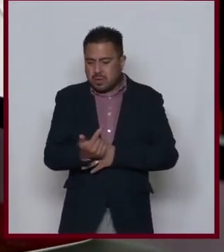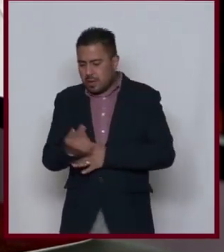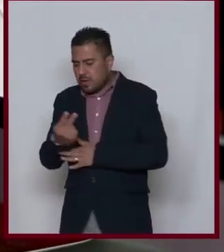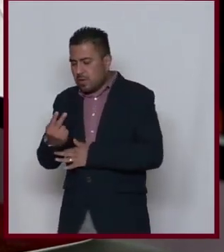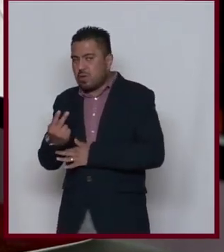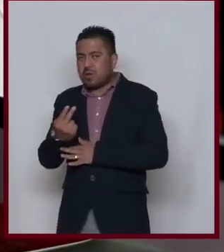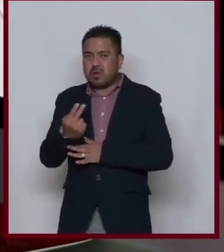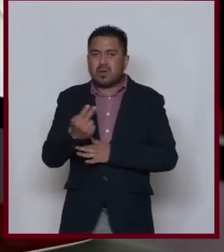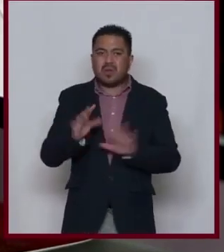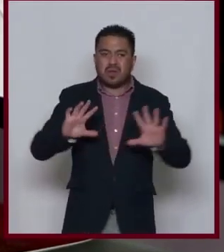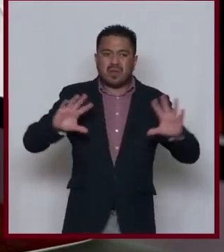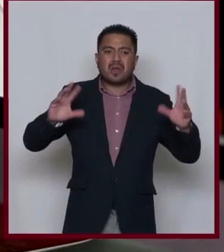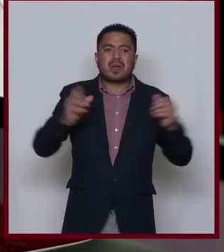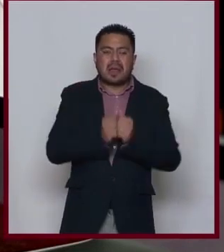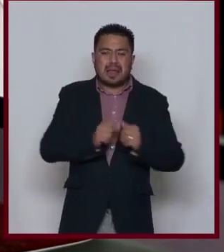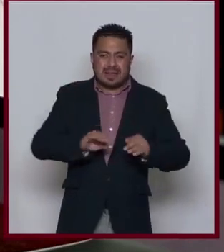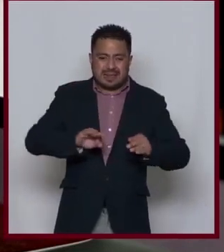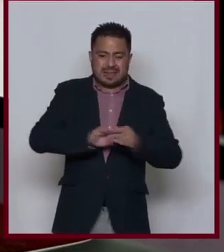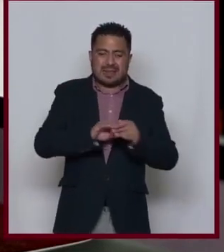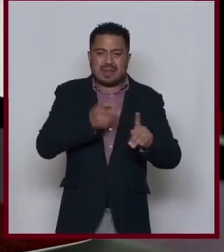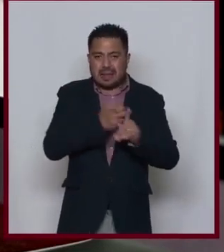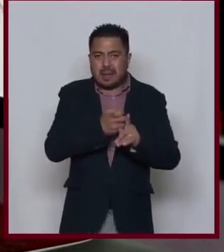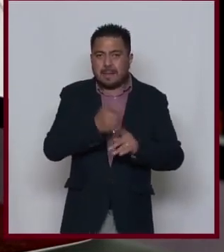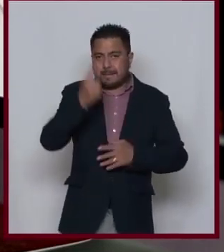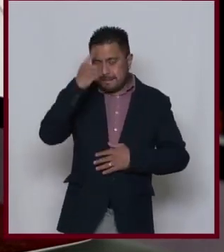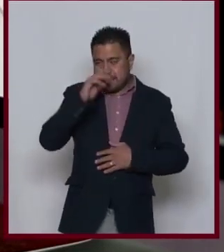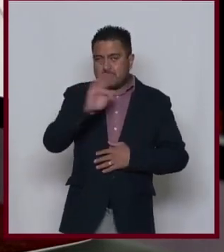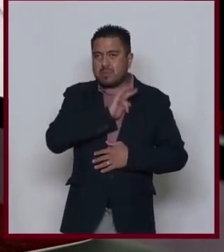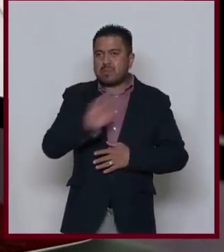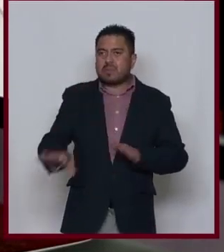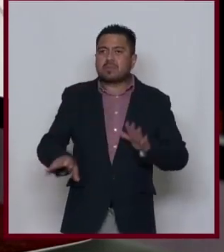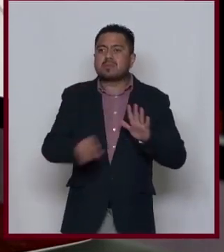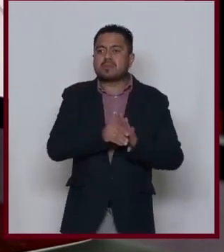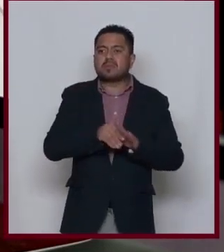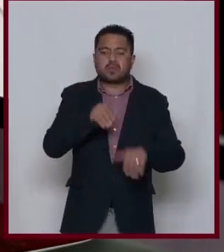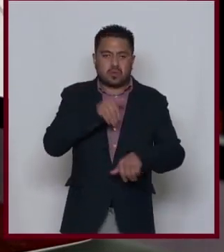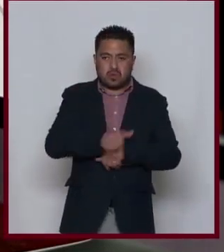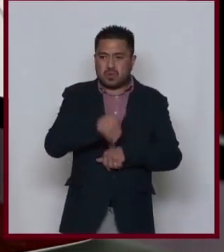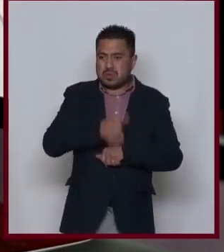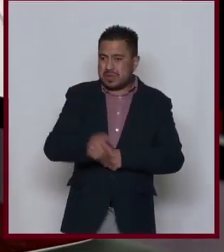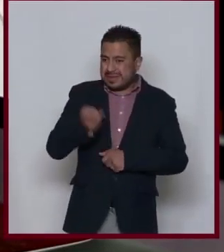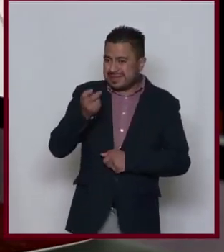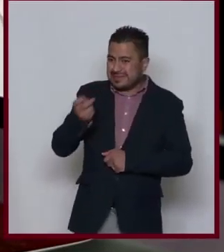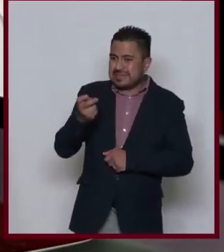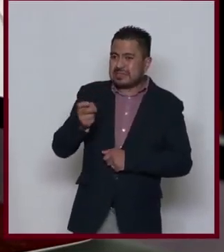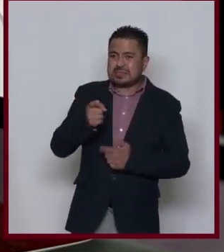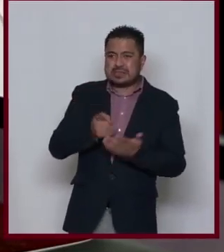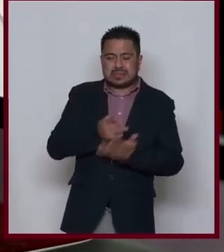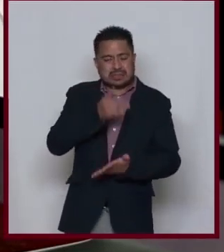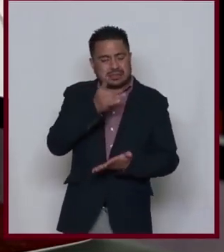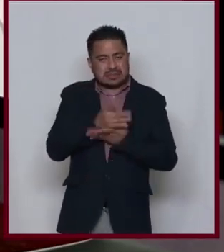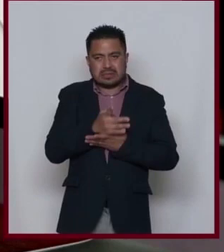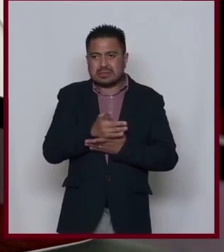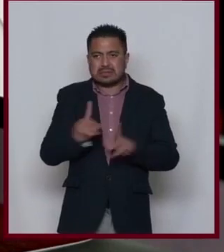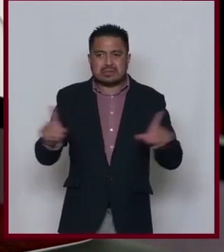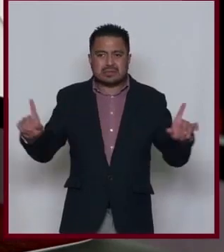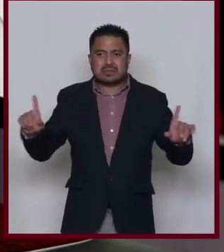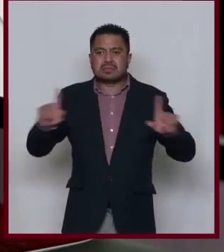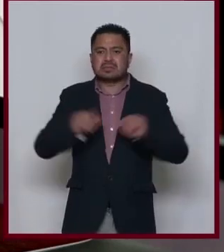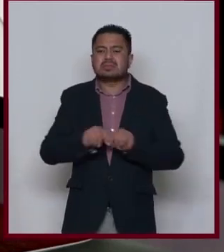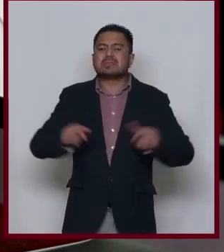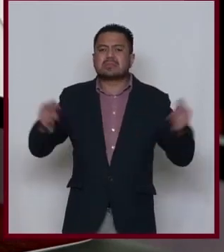la longitud o la frecuencia. Para poder obtener ese número, pues solamente